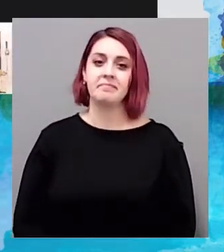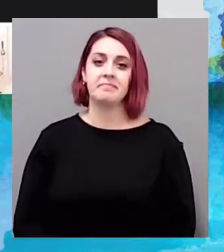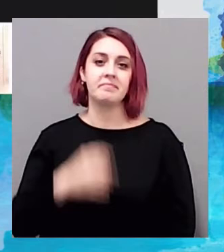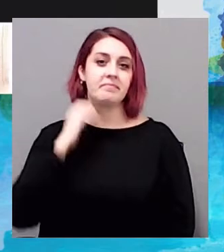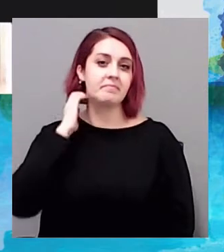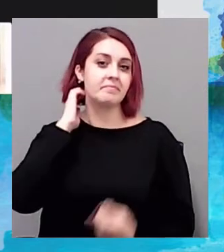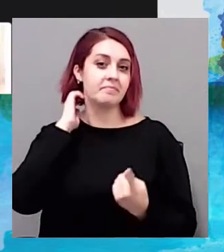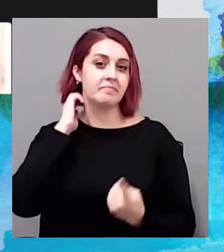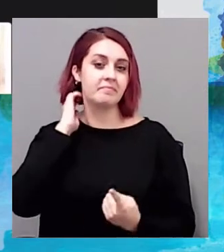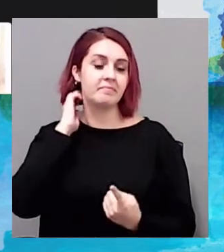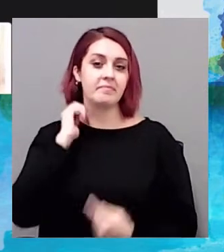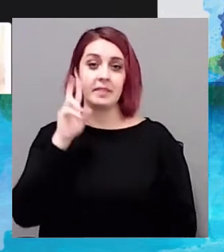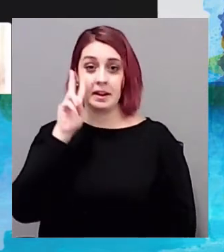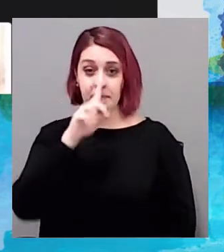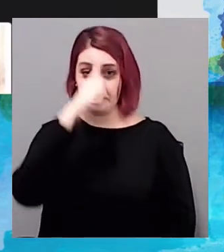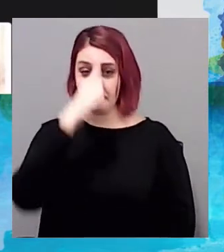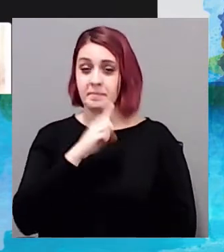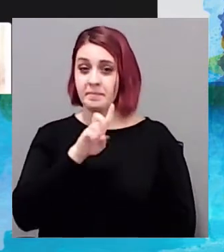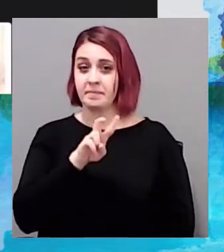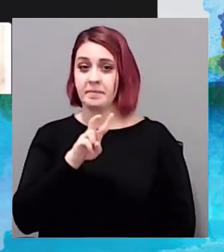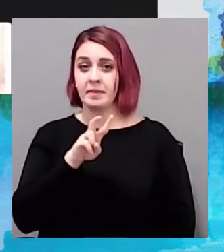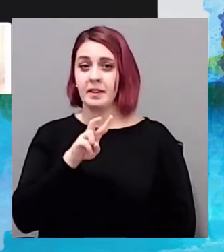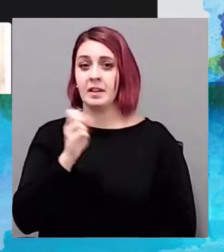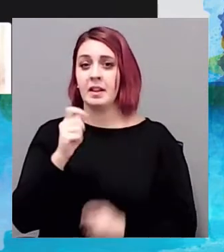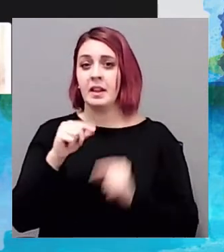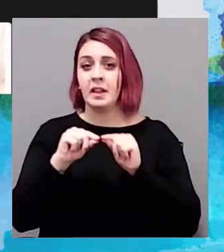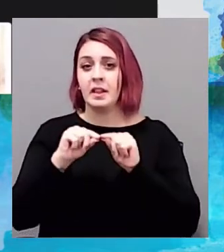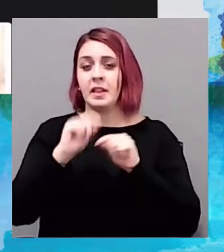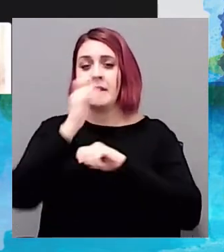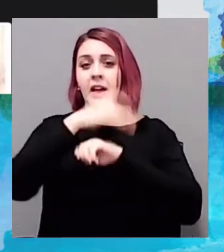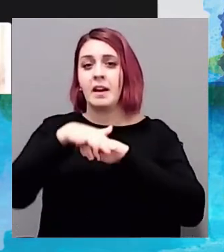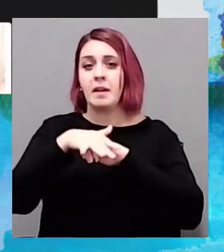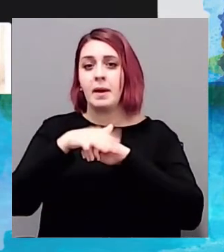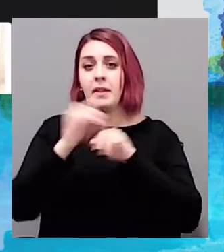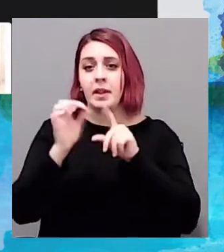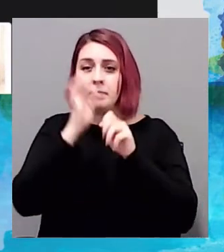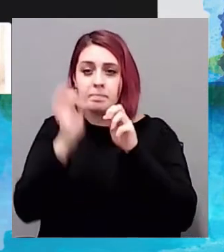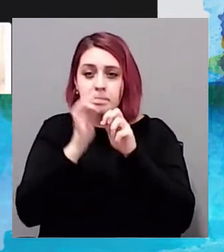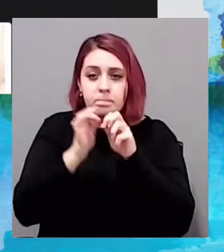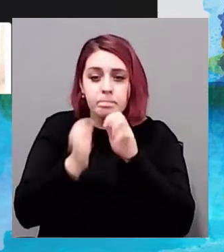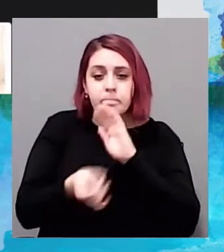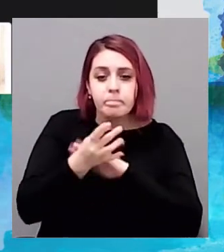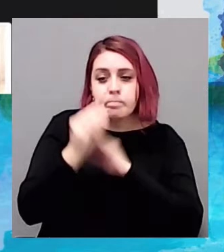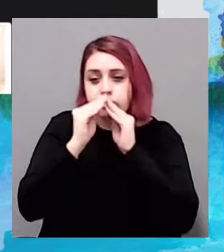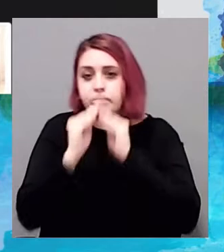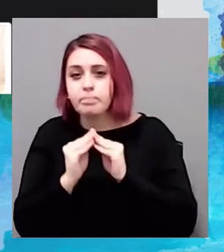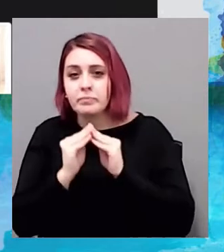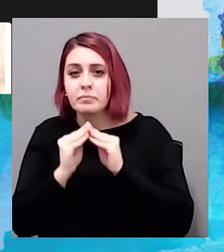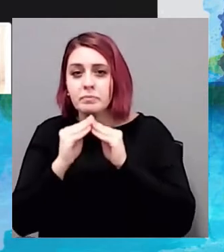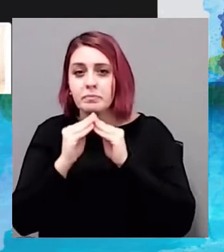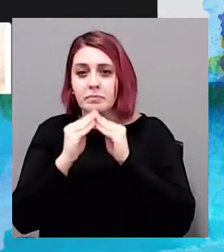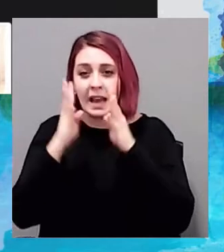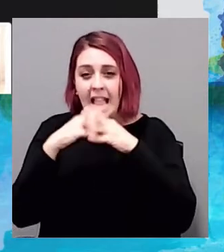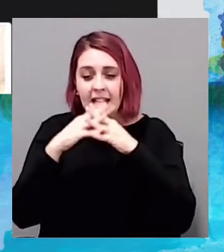vemos un diagrama de horno Fuser y cómo se ha creado la